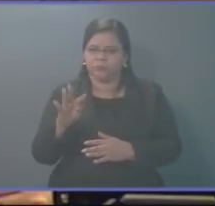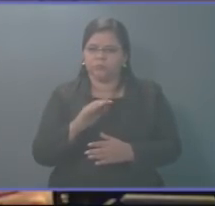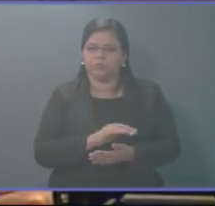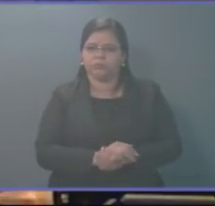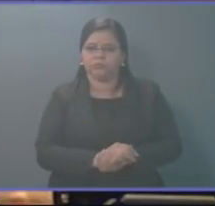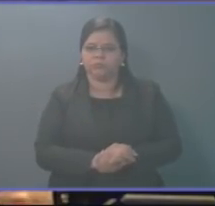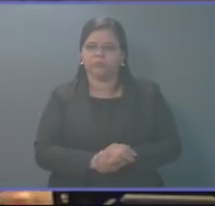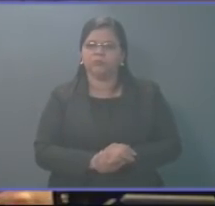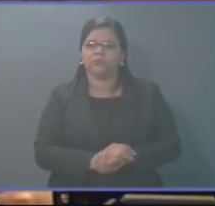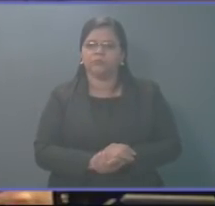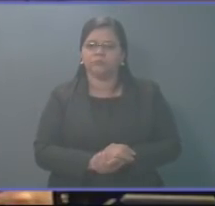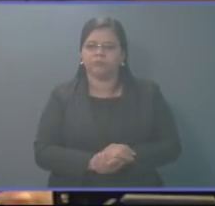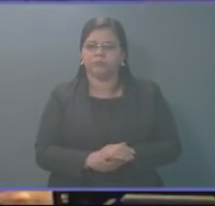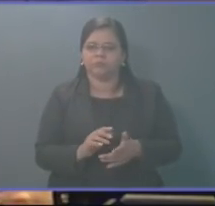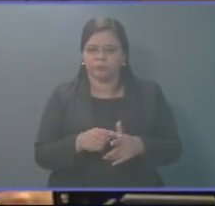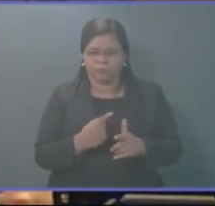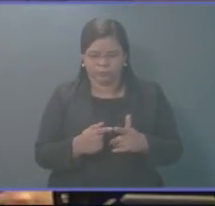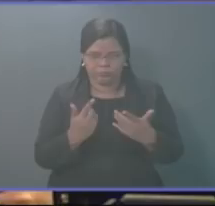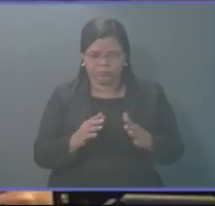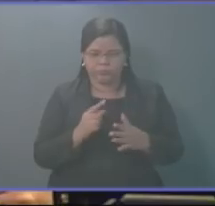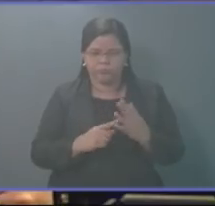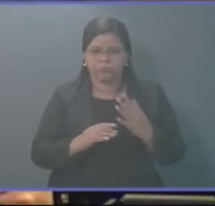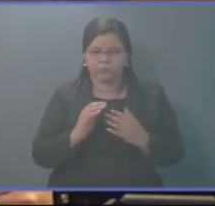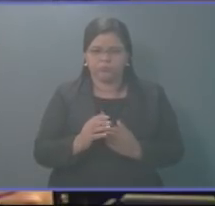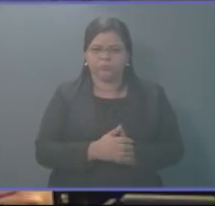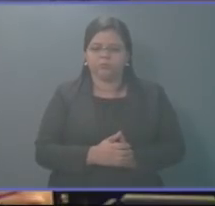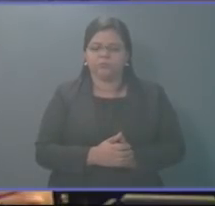artículo 131 de la Constitución.